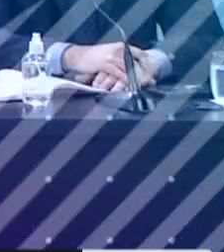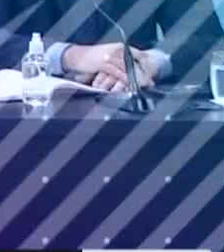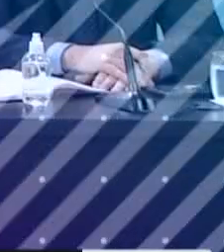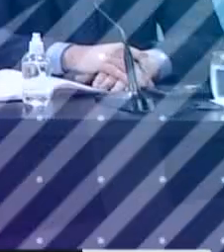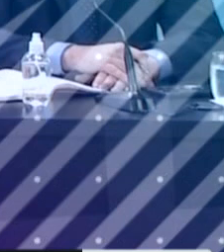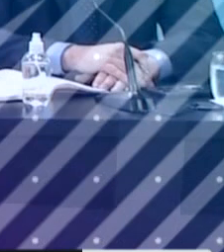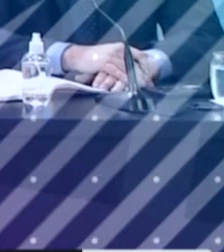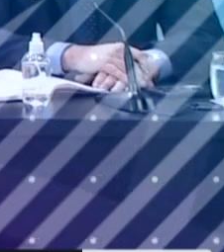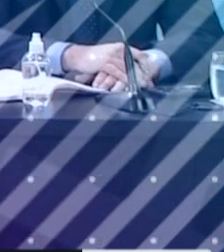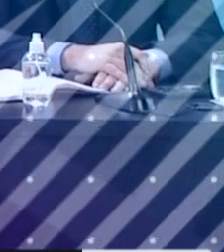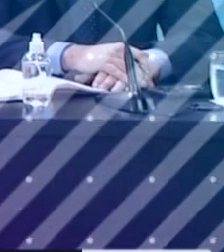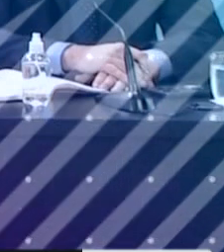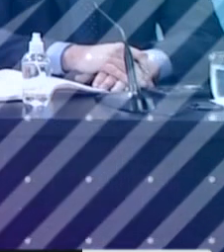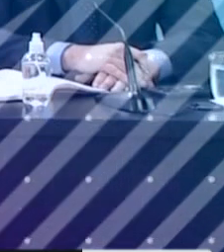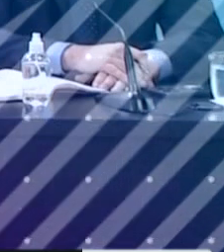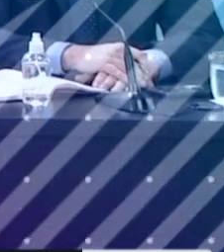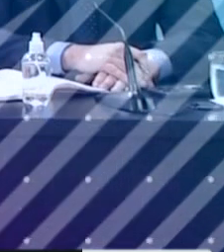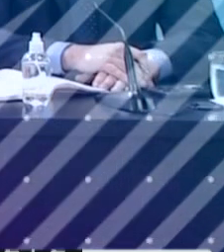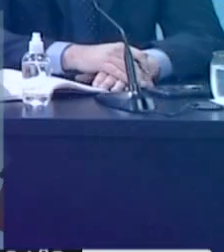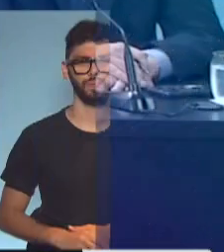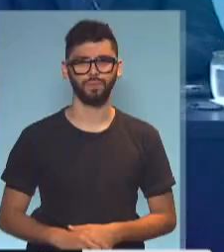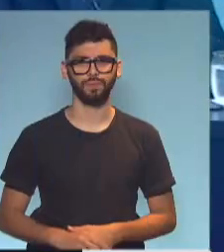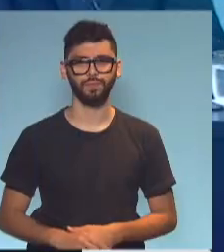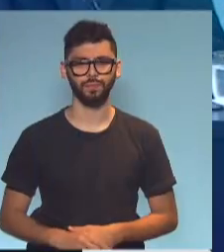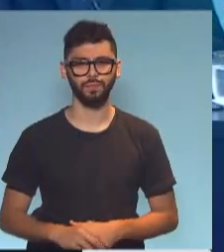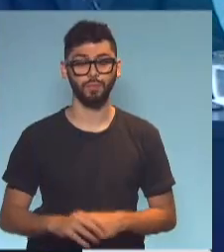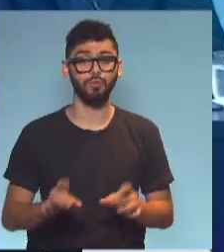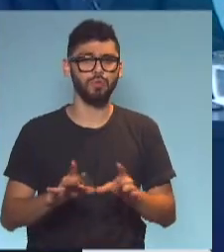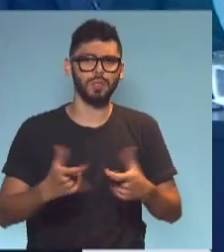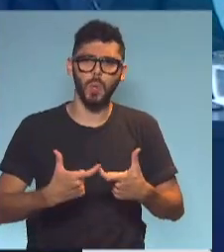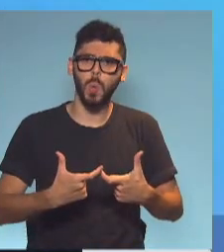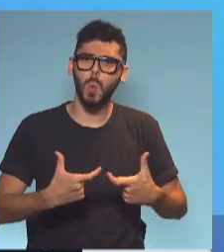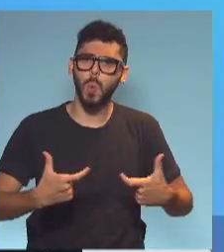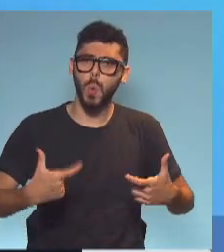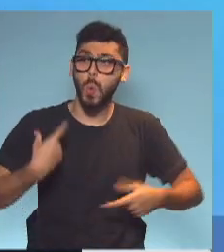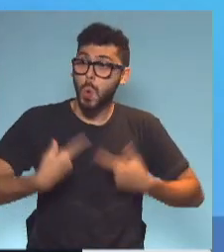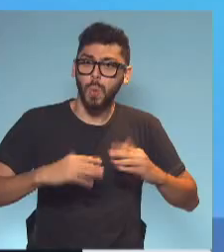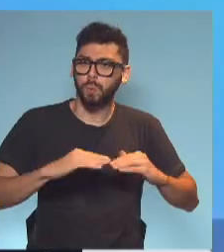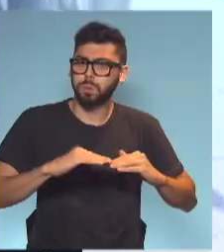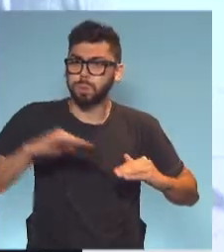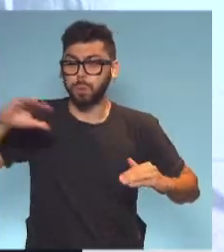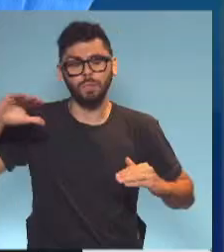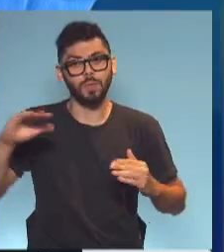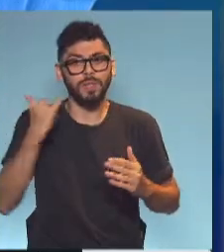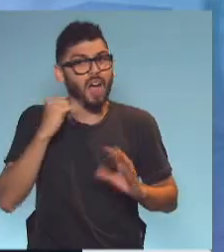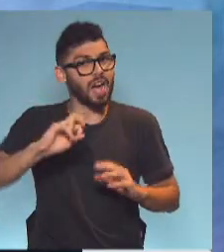con este aumento sostenido y acelerado del número de casos, donde la segunda ola ya es un hecho.